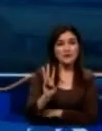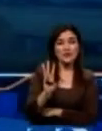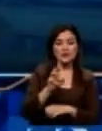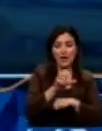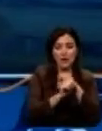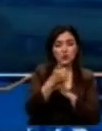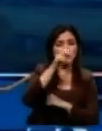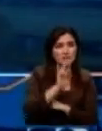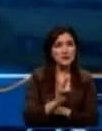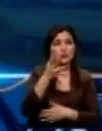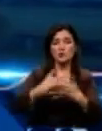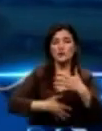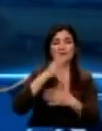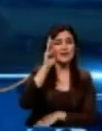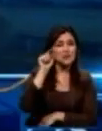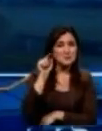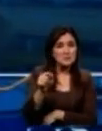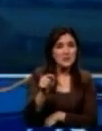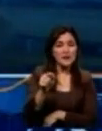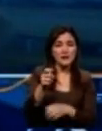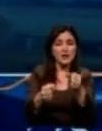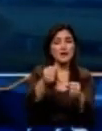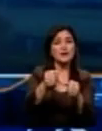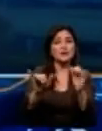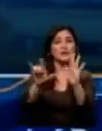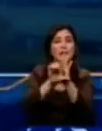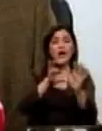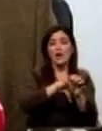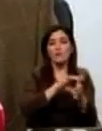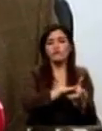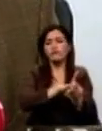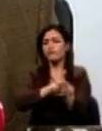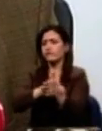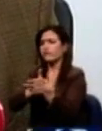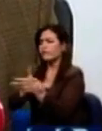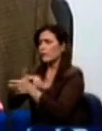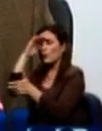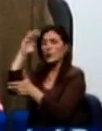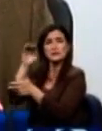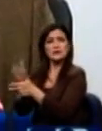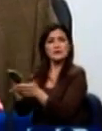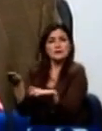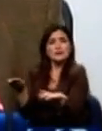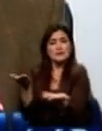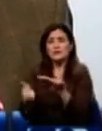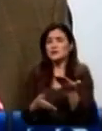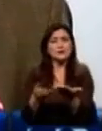de 2017, se han realizado 6.000 detenciones a taxis informales. Ninguna ciudad del Ecuador